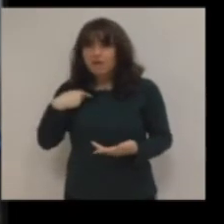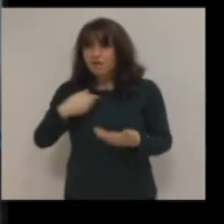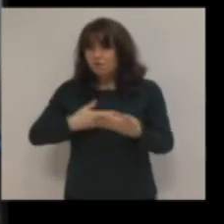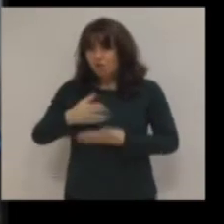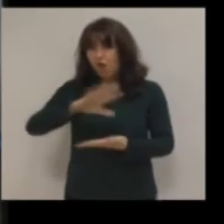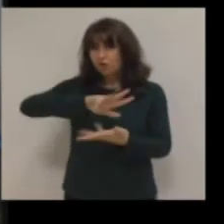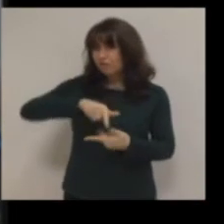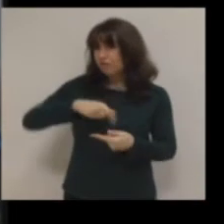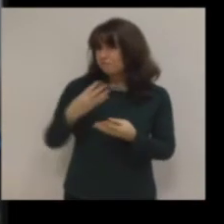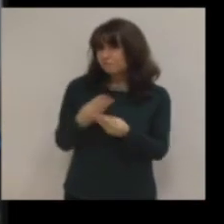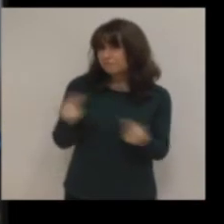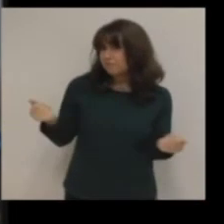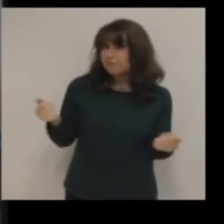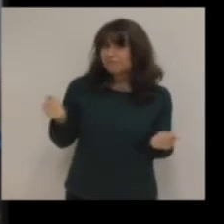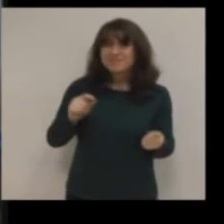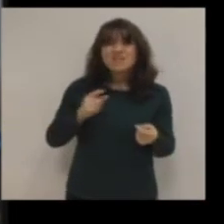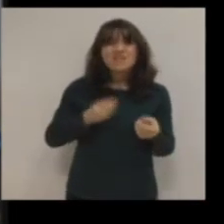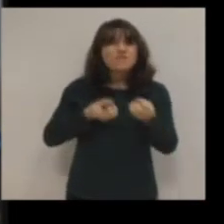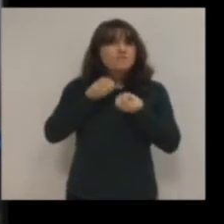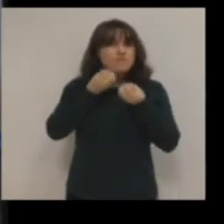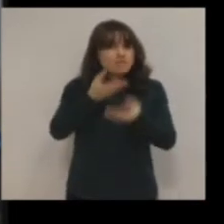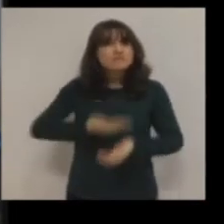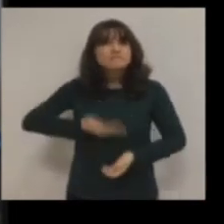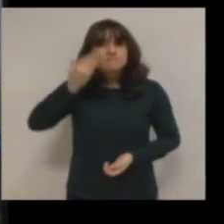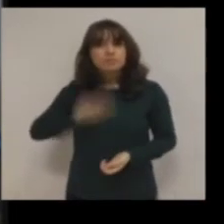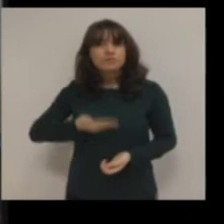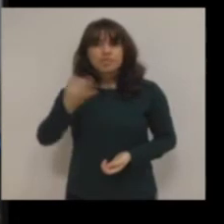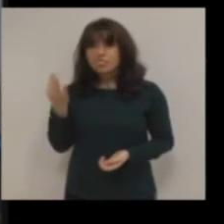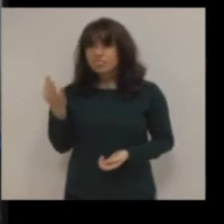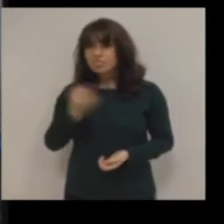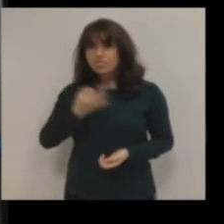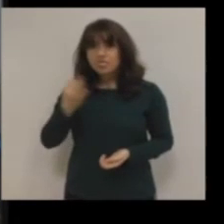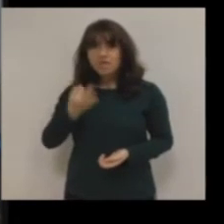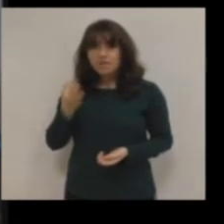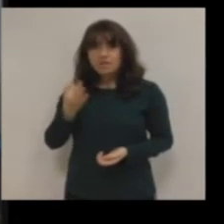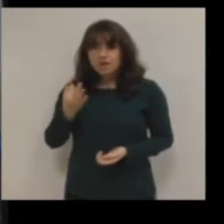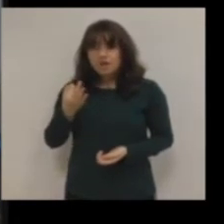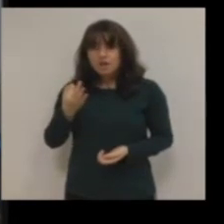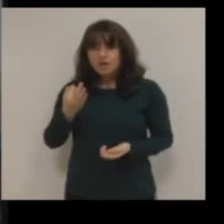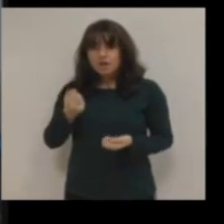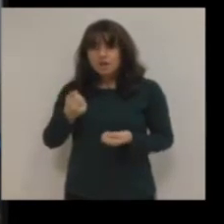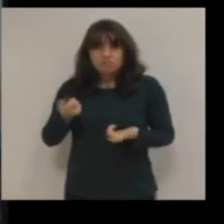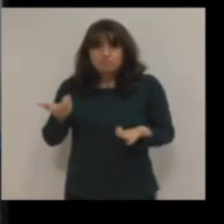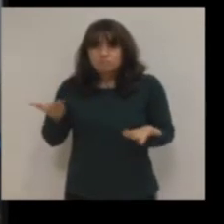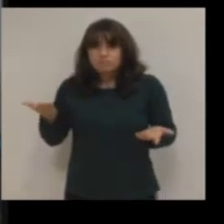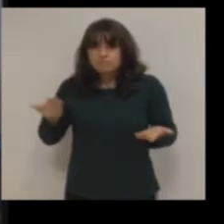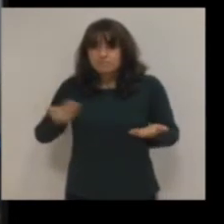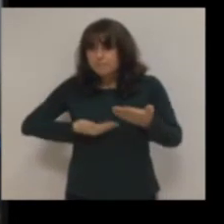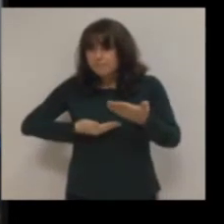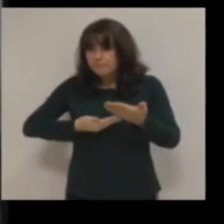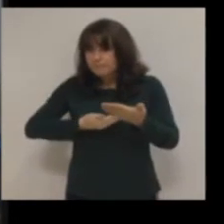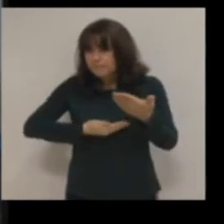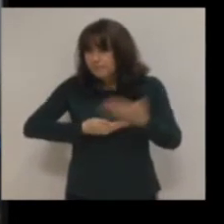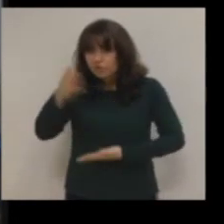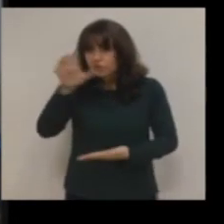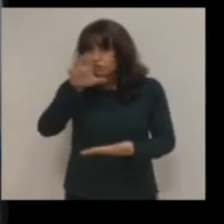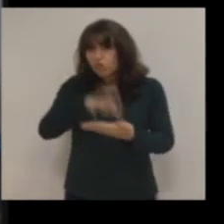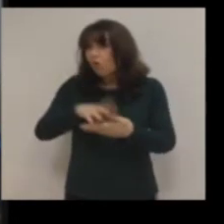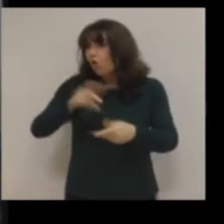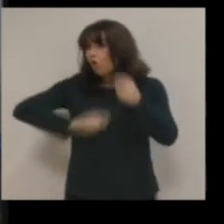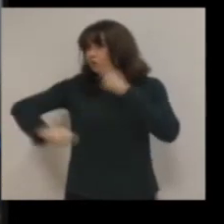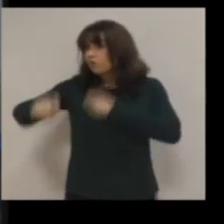desaparece, cuando es información tan esencial que tendría que estar en la página principal de todos los portales